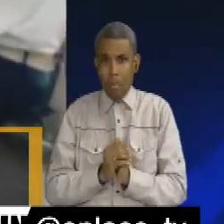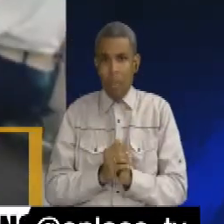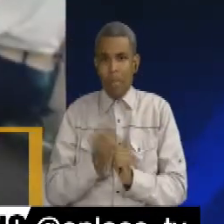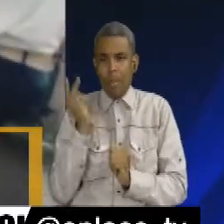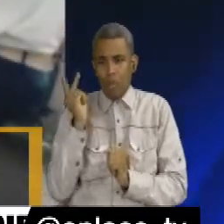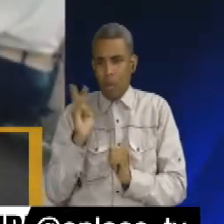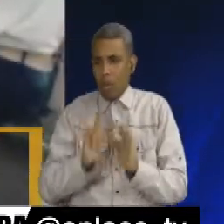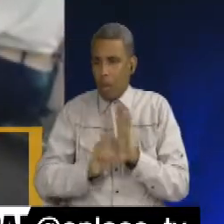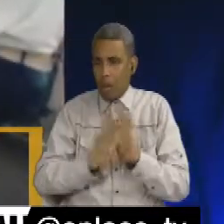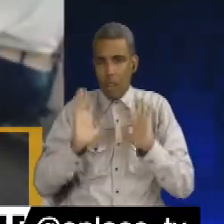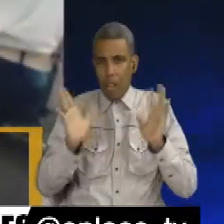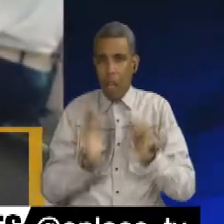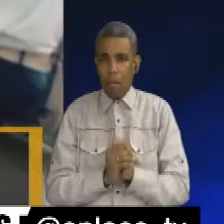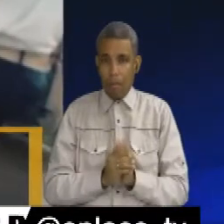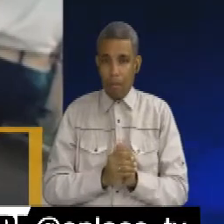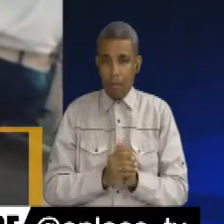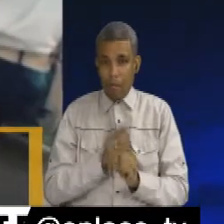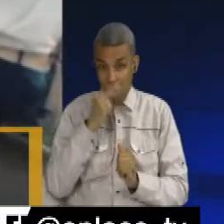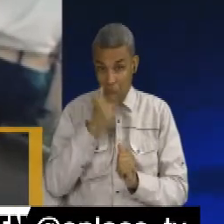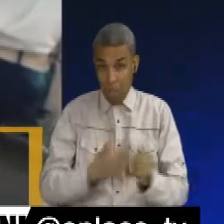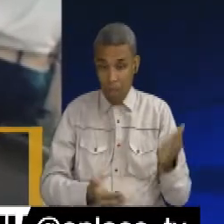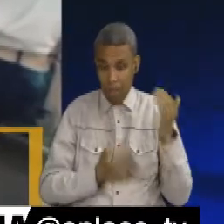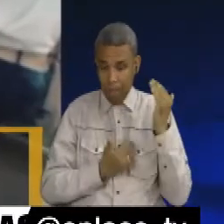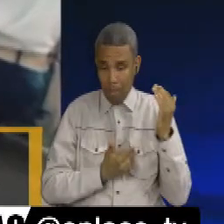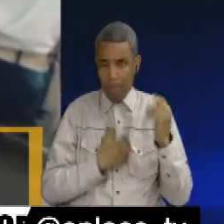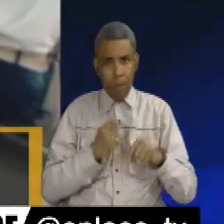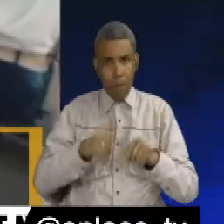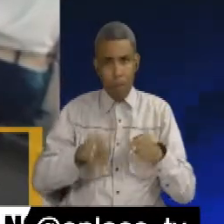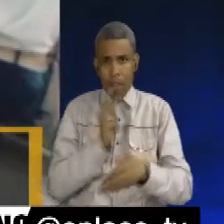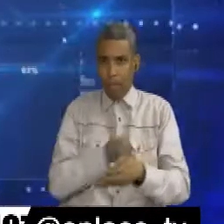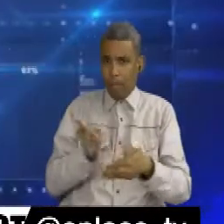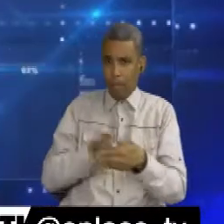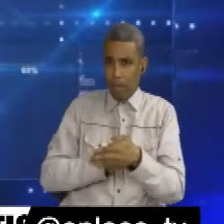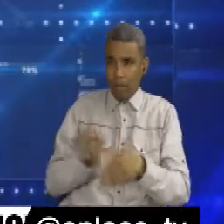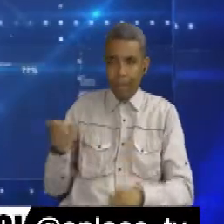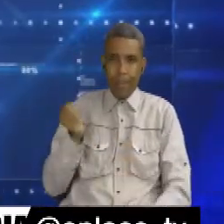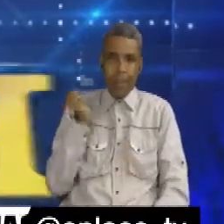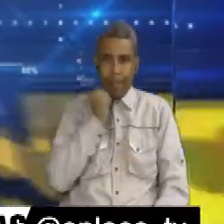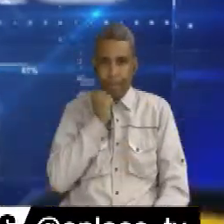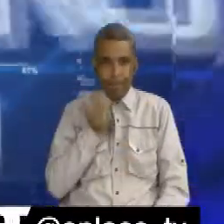sobre cupo. No hay derecho, señores, colocar en riesgo la vida de los menores.